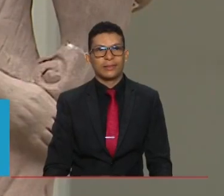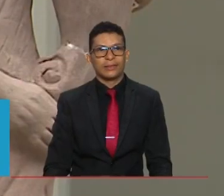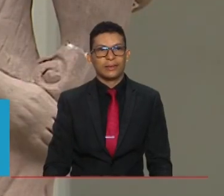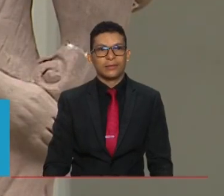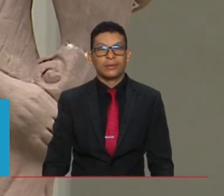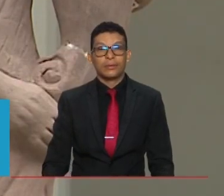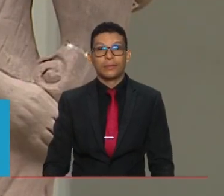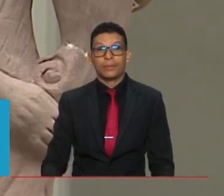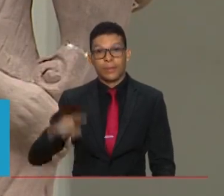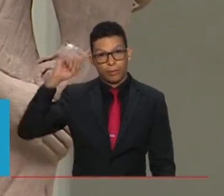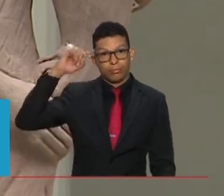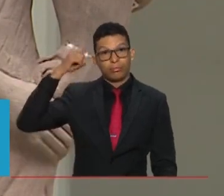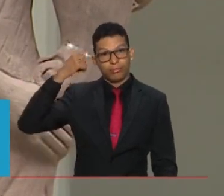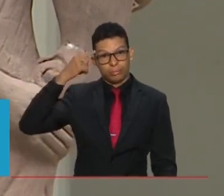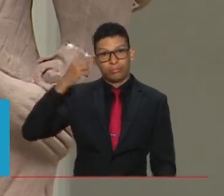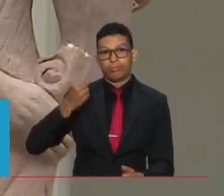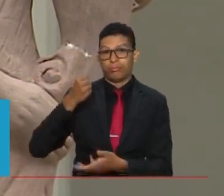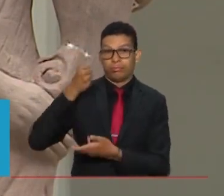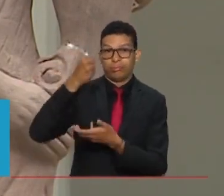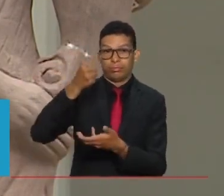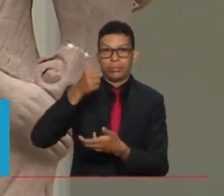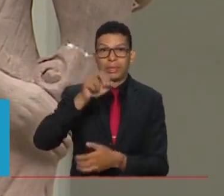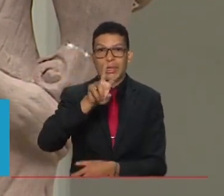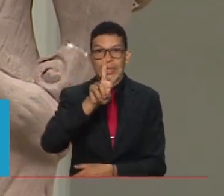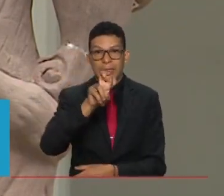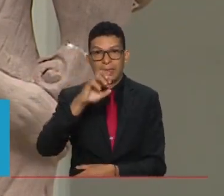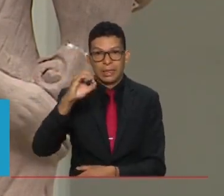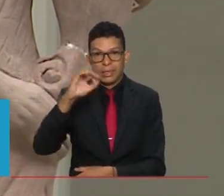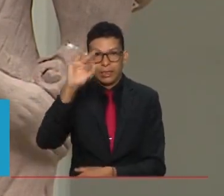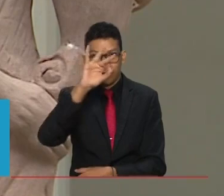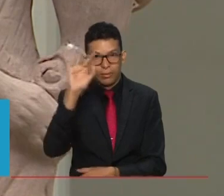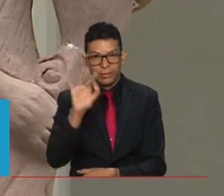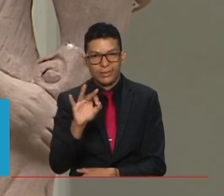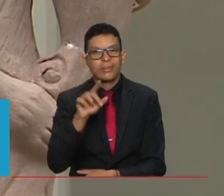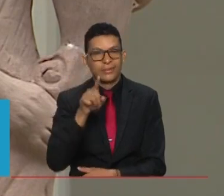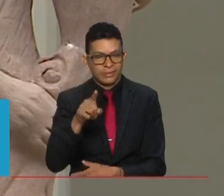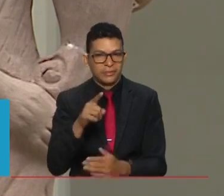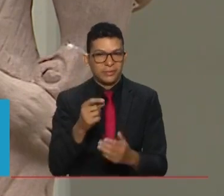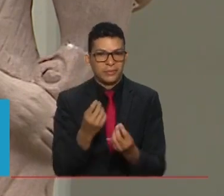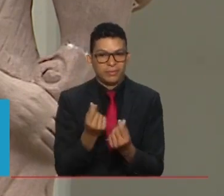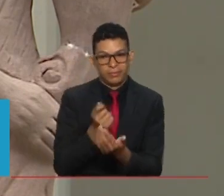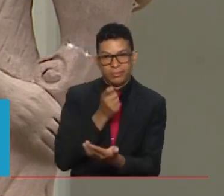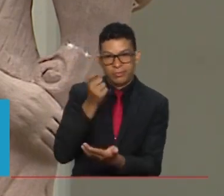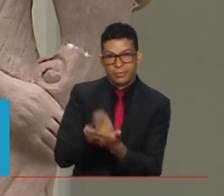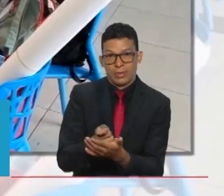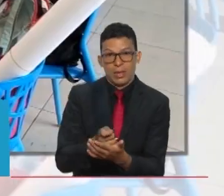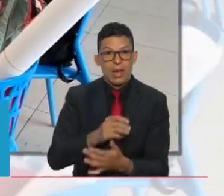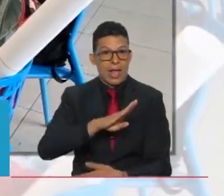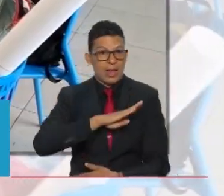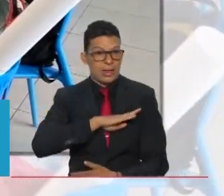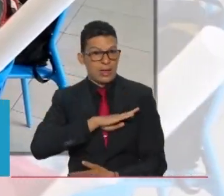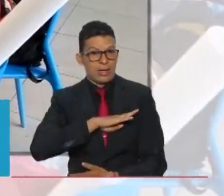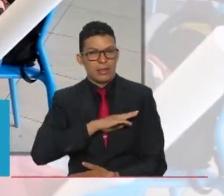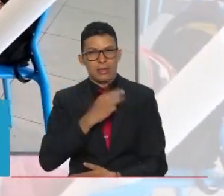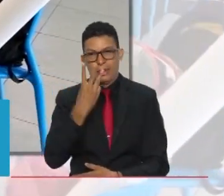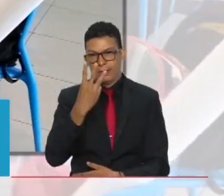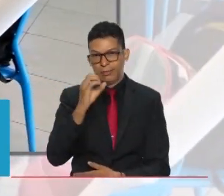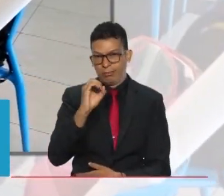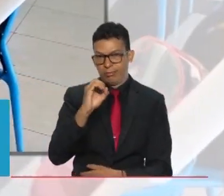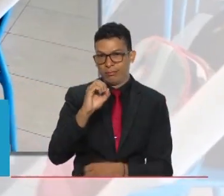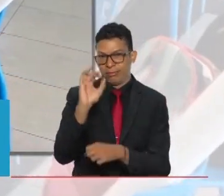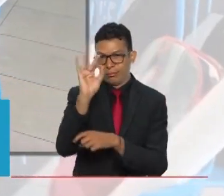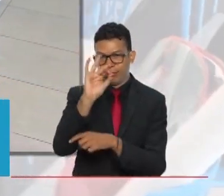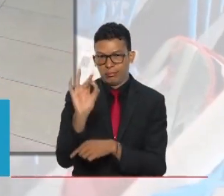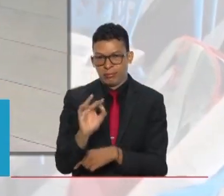La gobernación ha apoyado con el 70% del valor de la matrícula de estos jóvenes y los mandatarios locales con el 30%. Configura